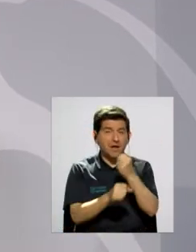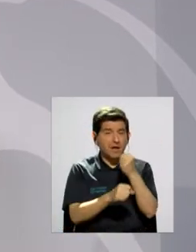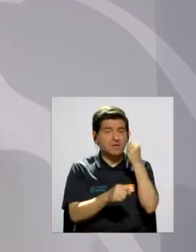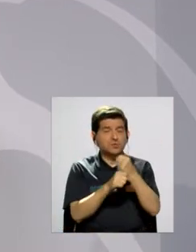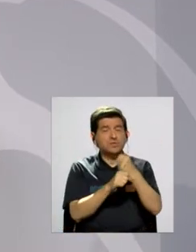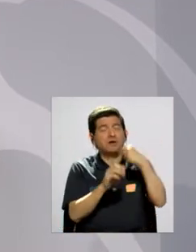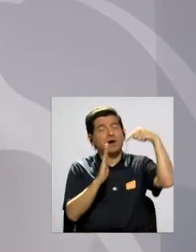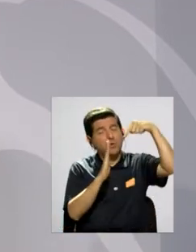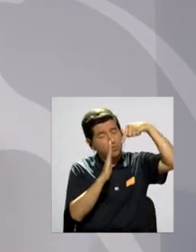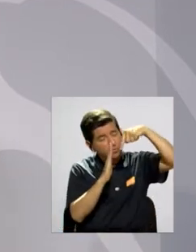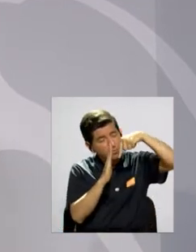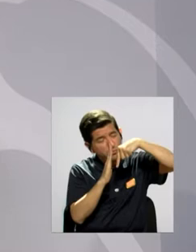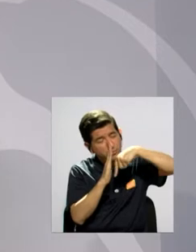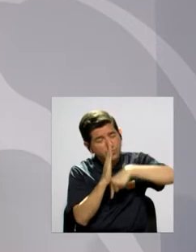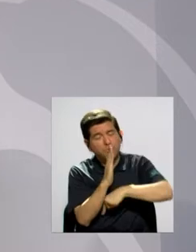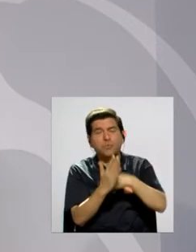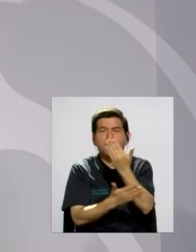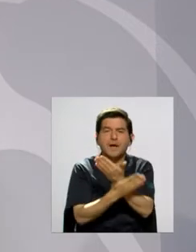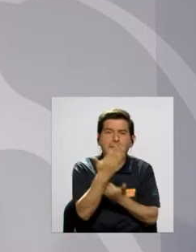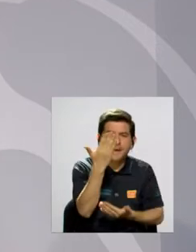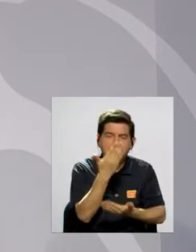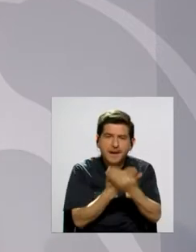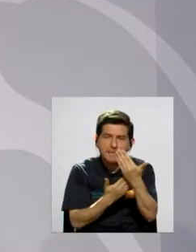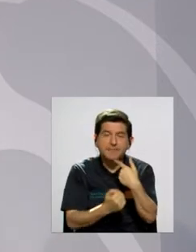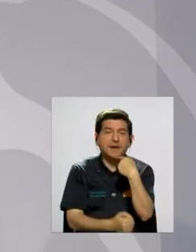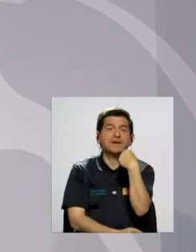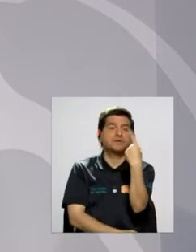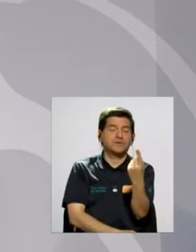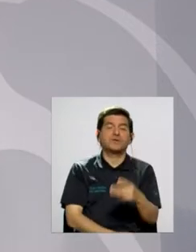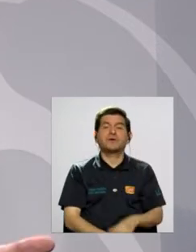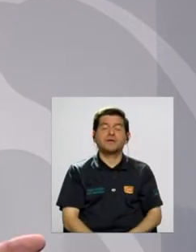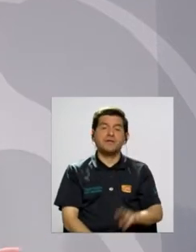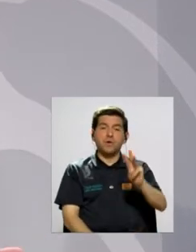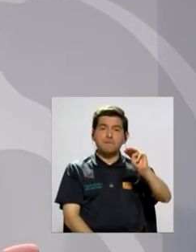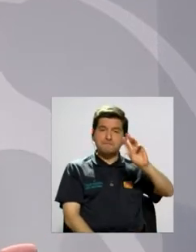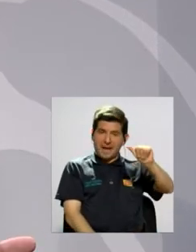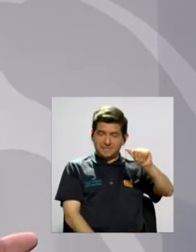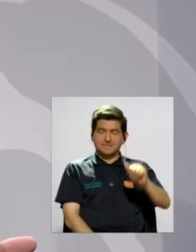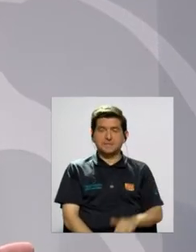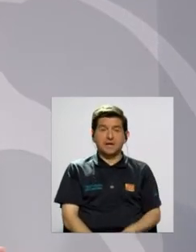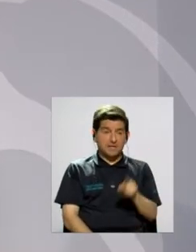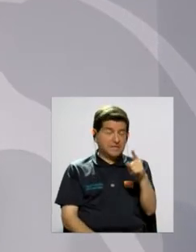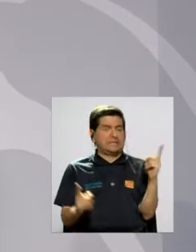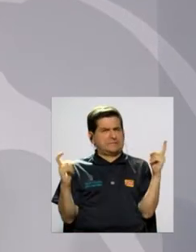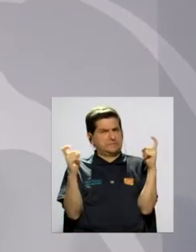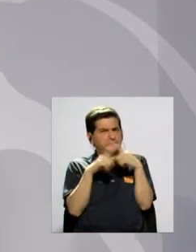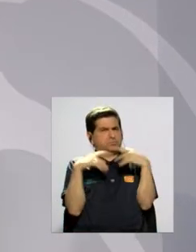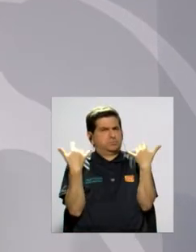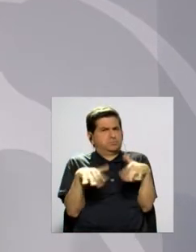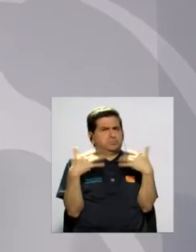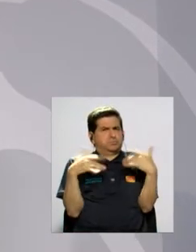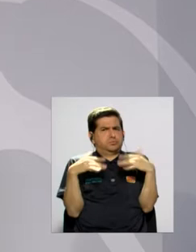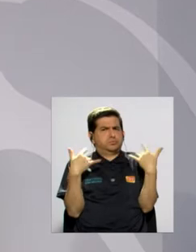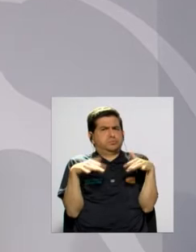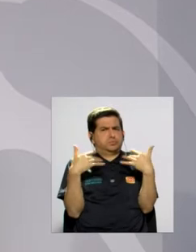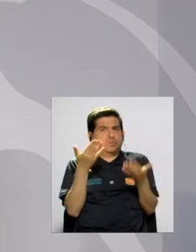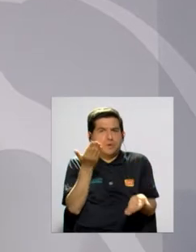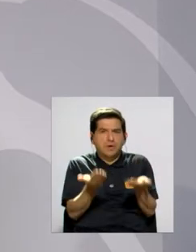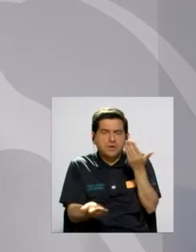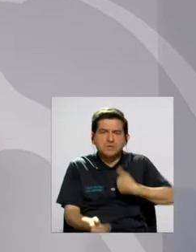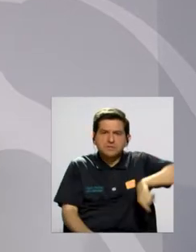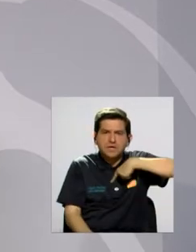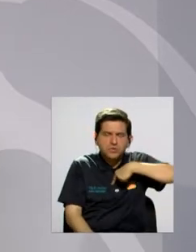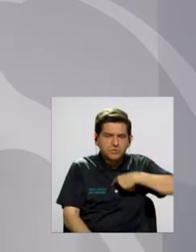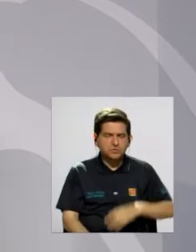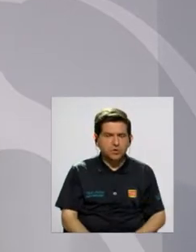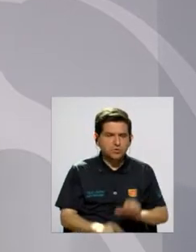más profunda y está en las manos de lo que planteaba Marcia y a mí me parece que eso es súper complejo digamos, si hacemos la